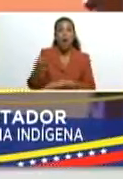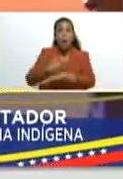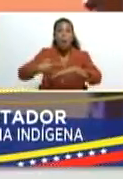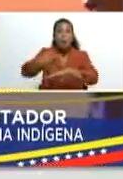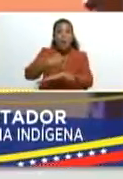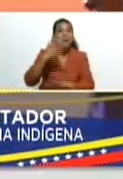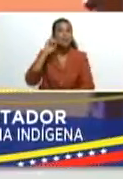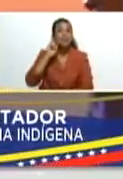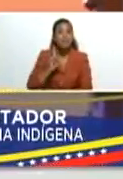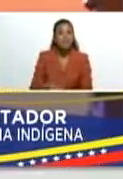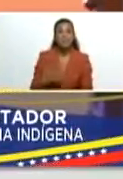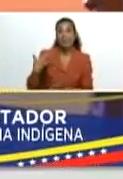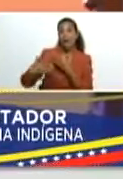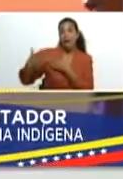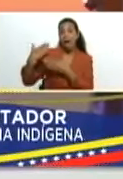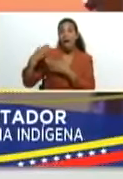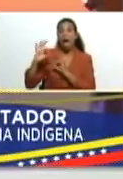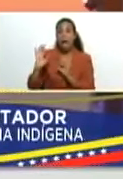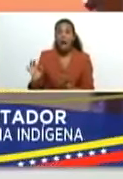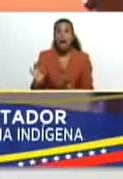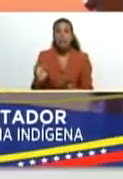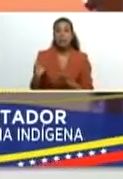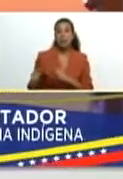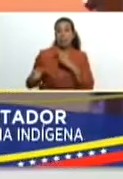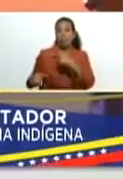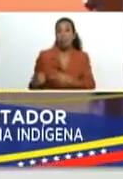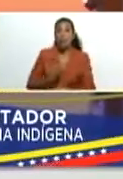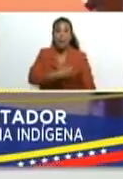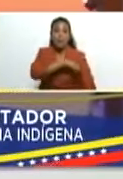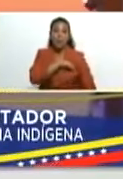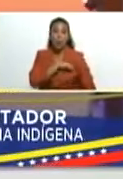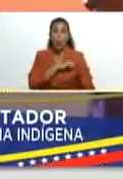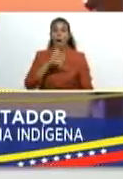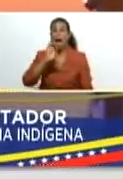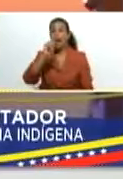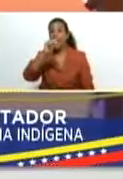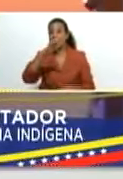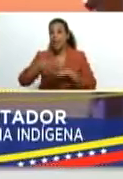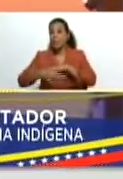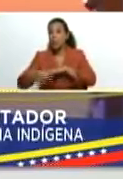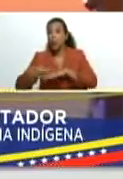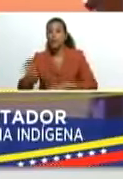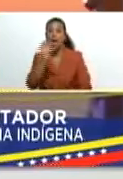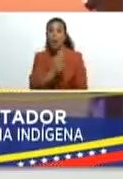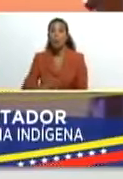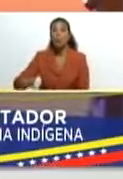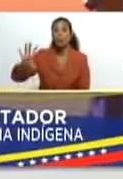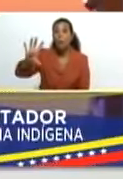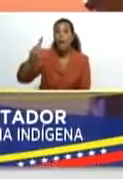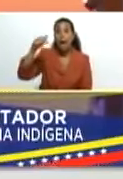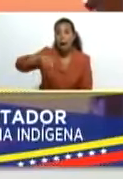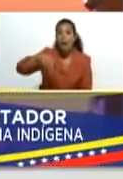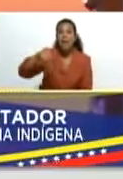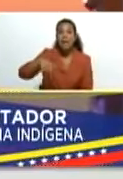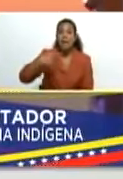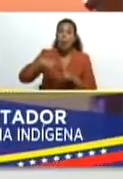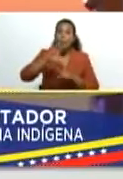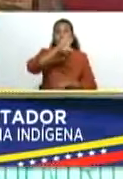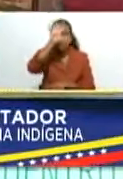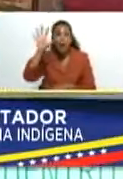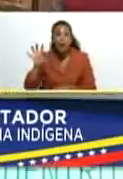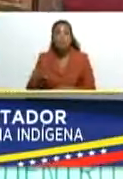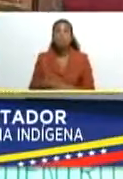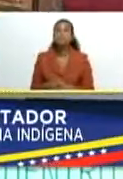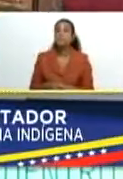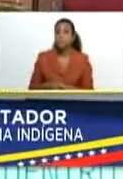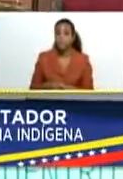Pero también había mucho descendiente de español, de canario, de europeo, aquí en las otras colonias,